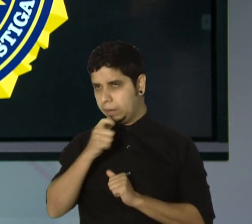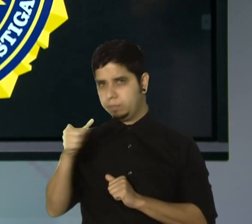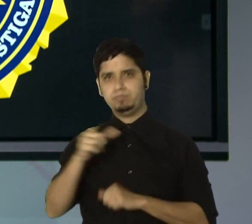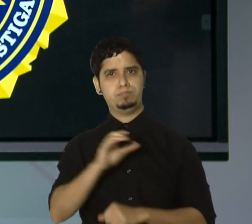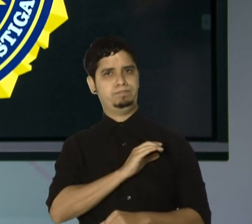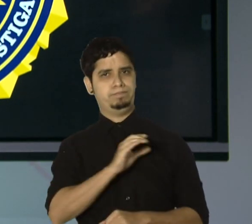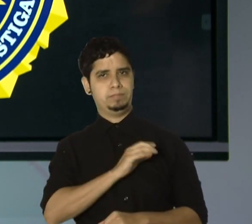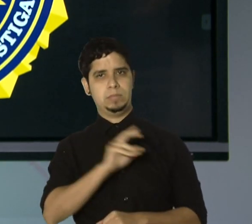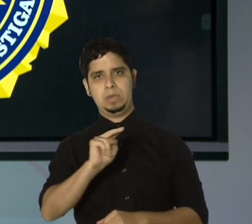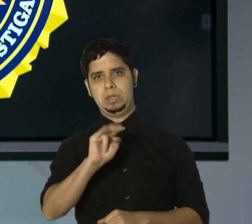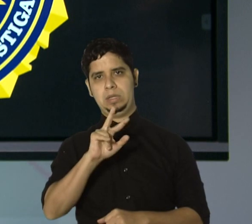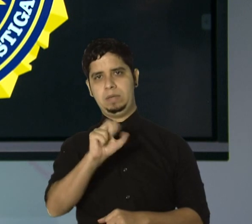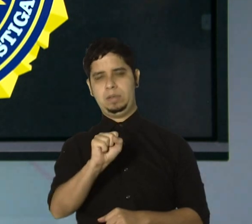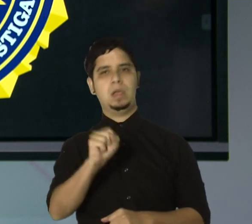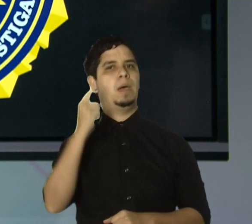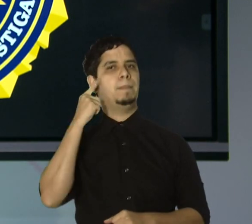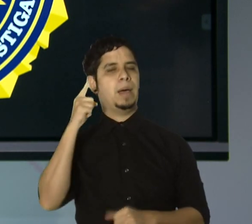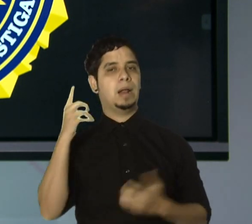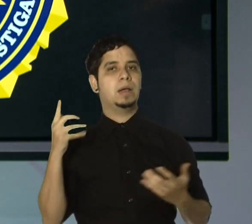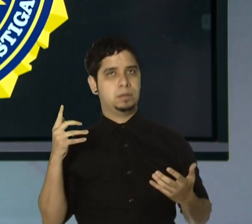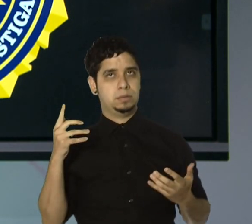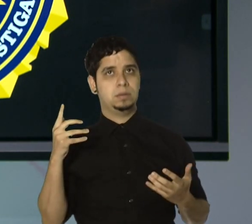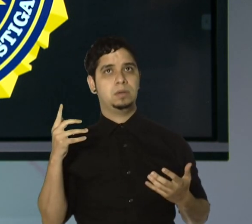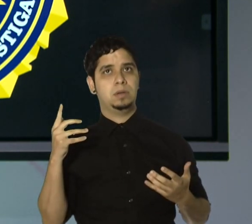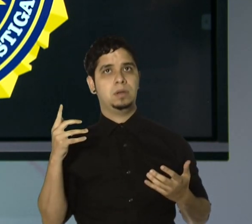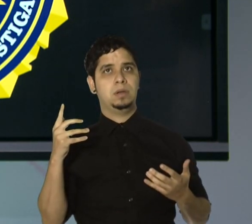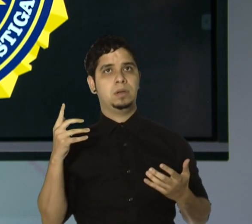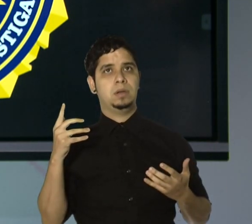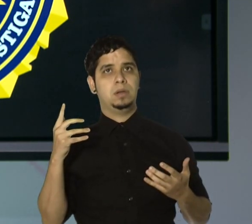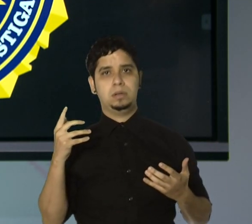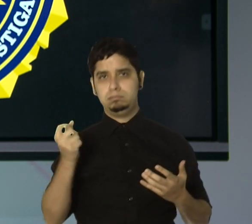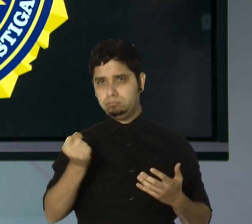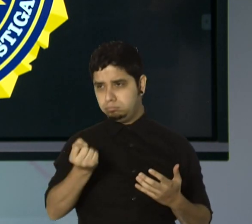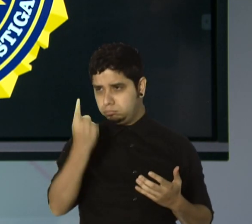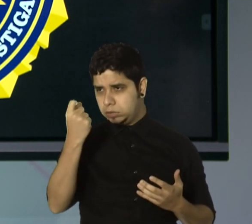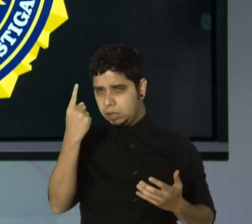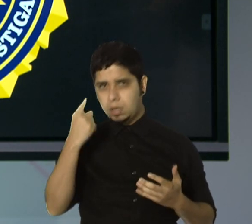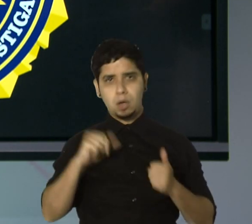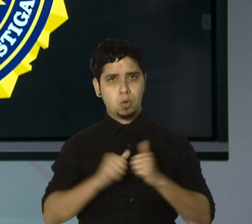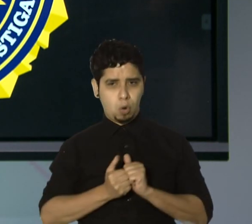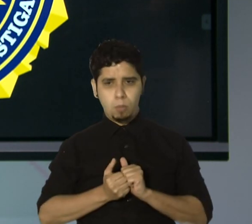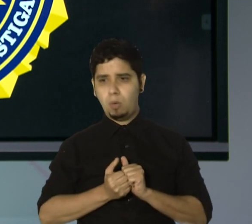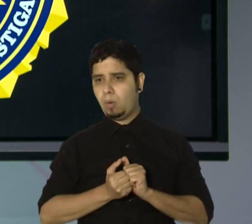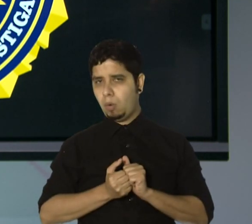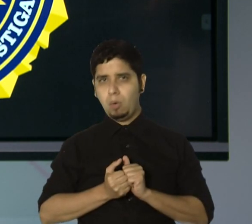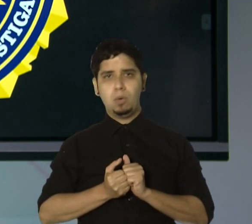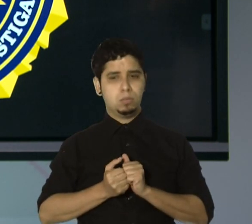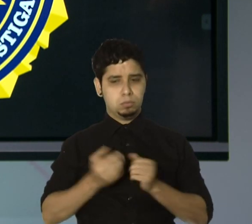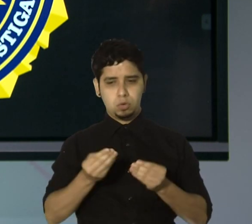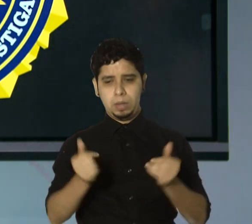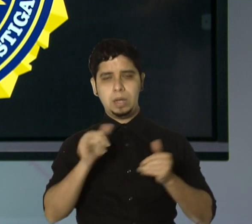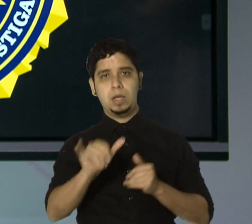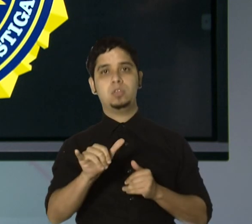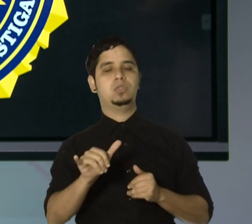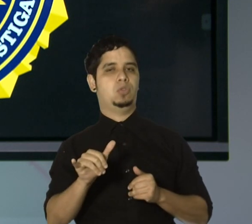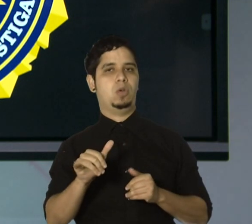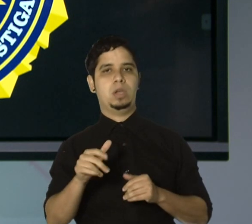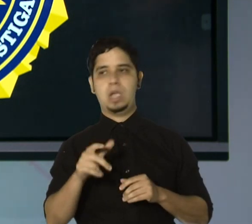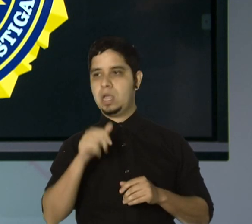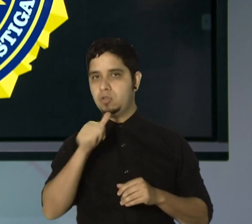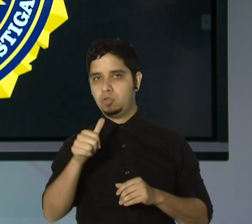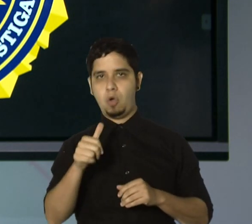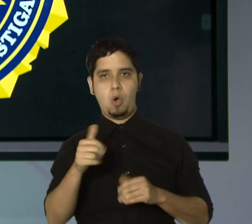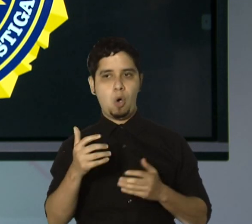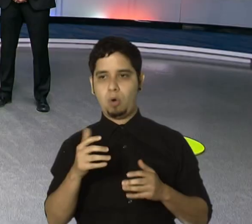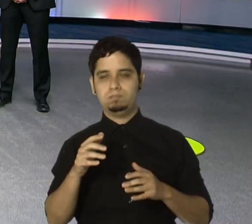para que tome cartas en este asunto y evite ser parte de este